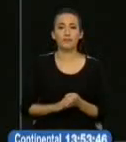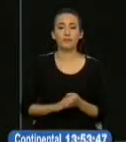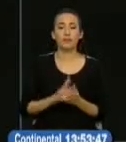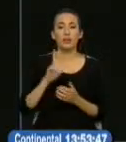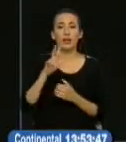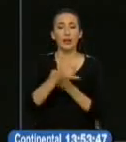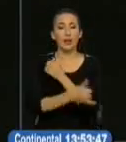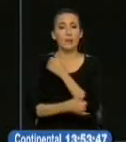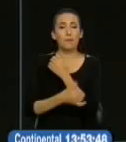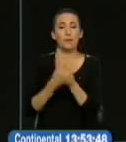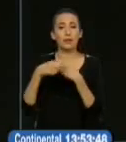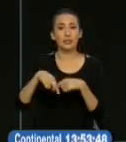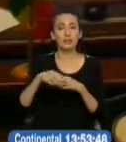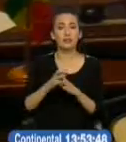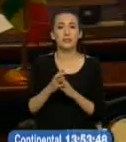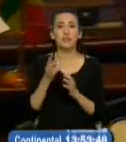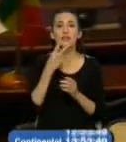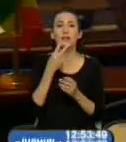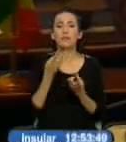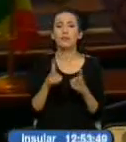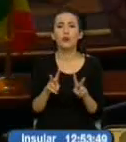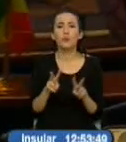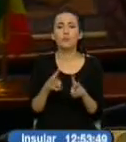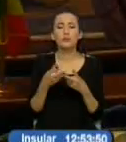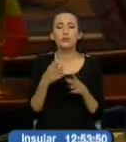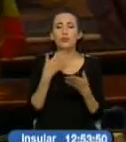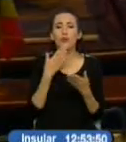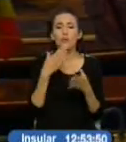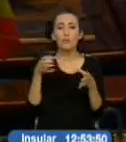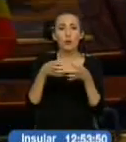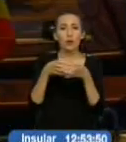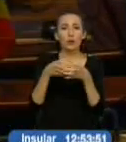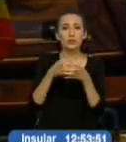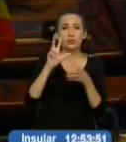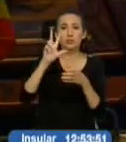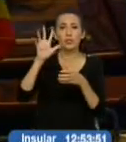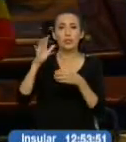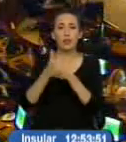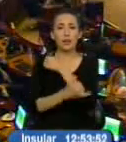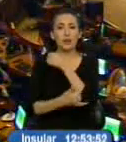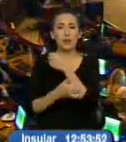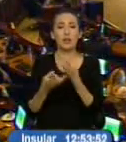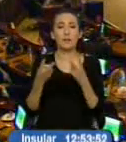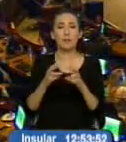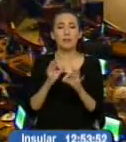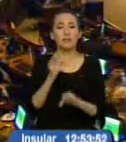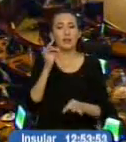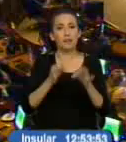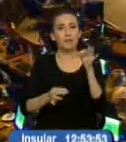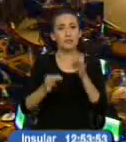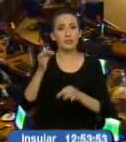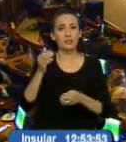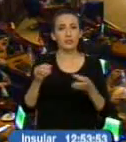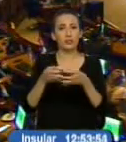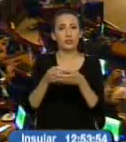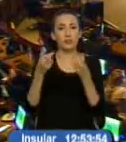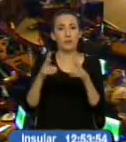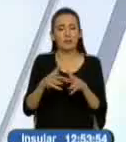también definirán esta tarde cómo quedarán integradas las 12 comisiones permanentes más la de fiscalización. Alexis Moncayo, Ecuador